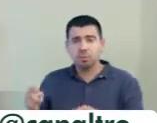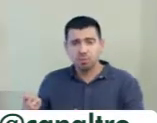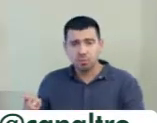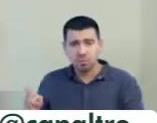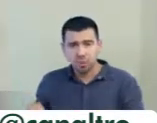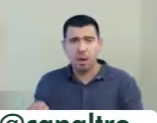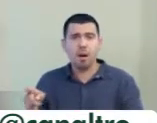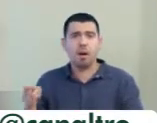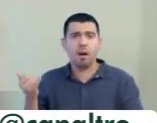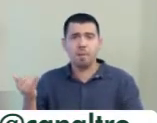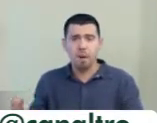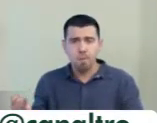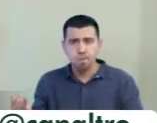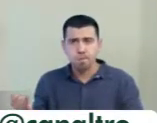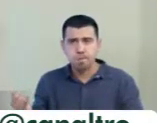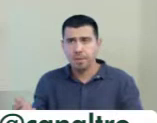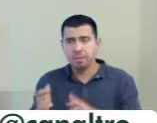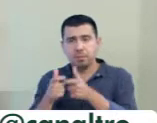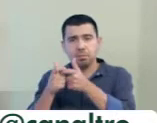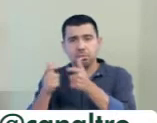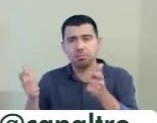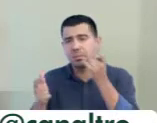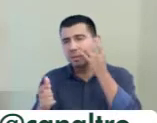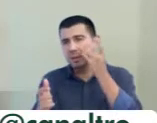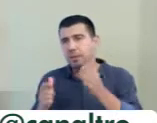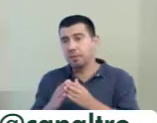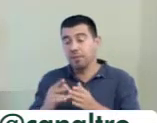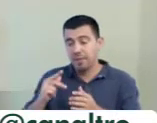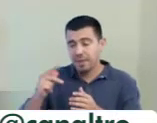un derrumbe de grandes proporciones en el kilómetro